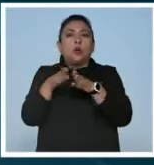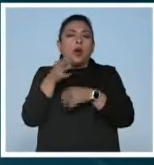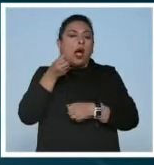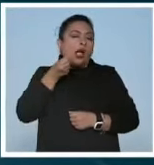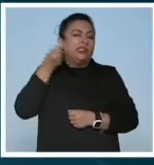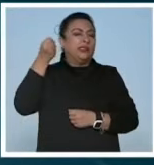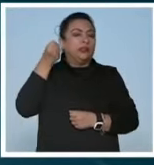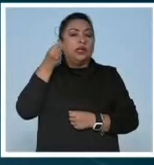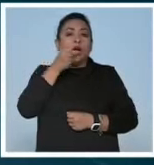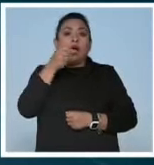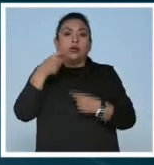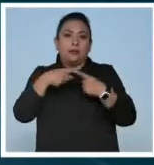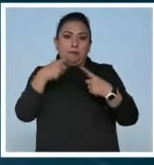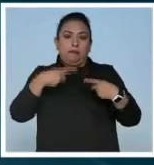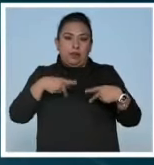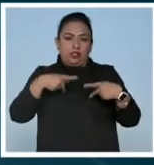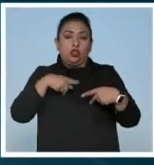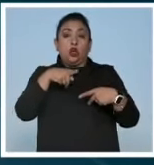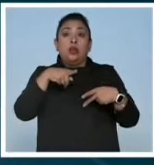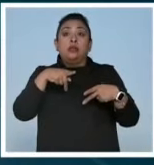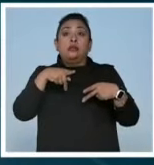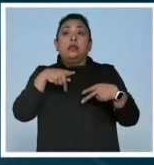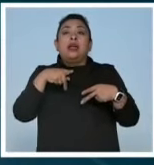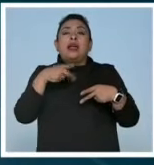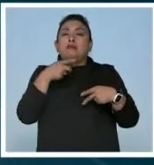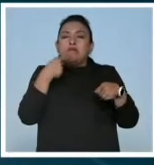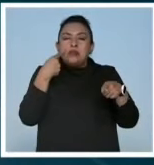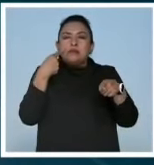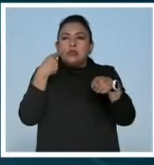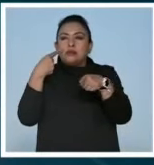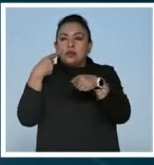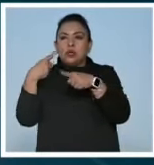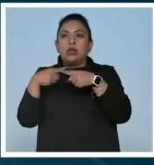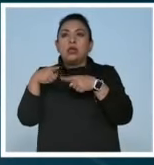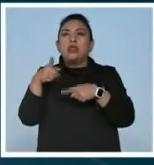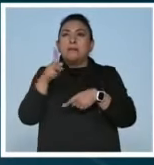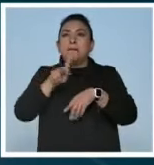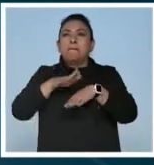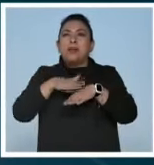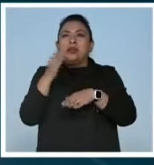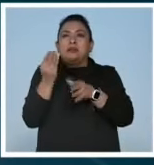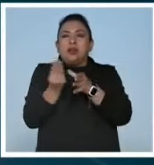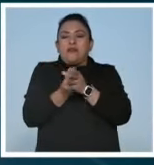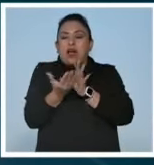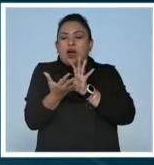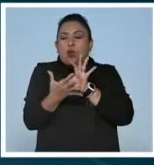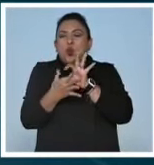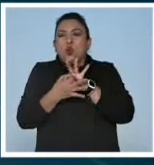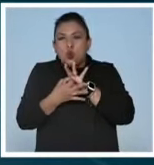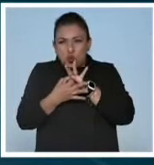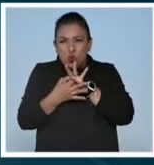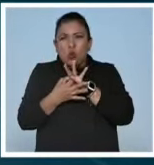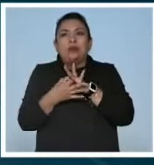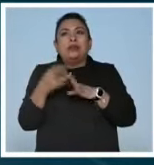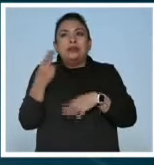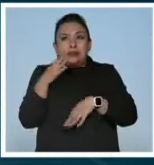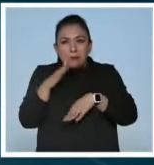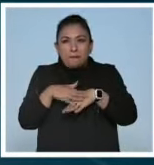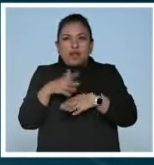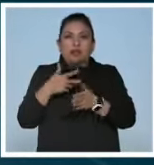estrangular a sus víctimas, ¿no? Que además es un modus operandi que los criminólogos consideran el más íntimo, el más cercano, el que requiere